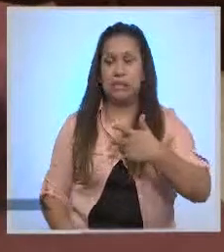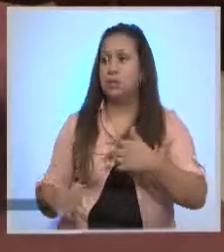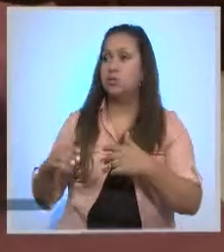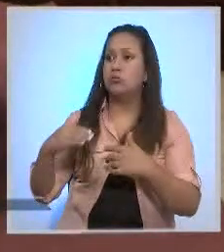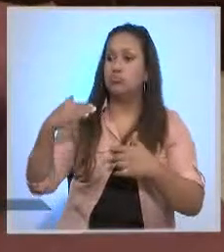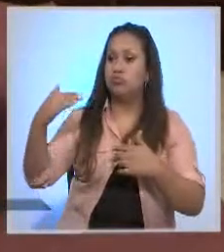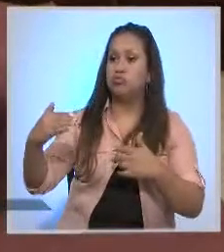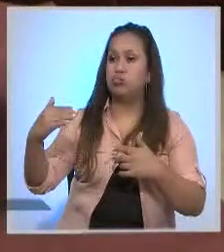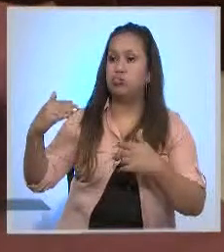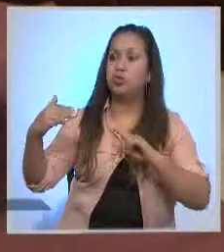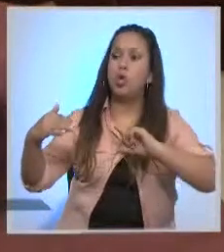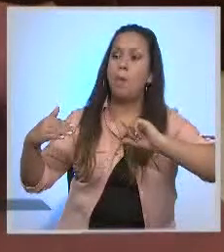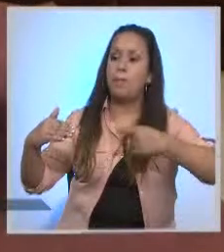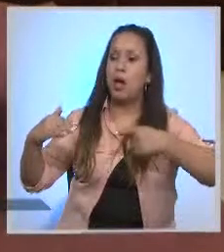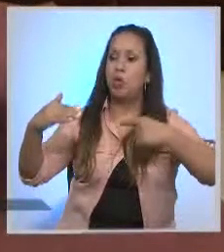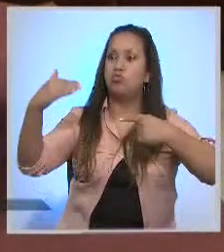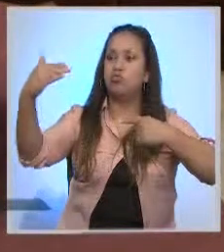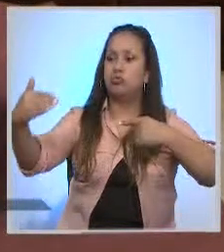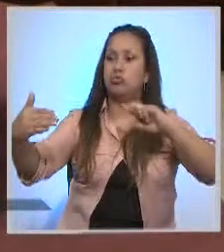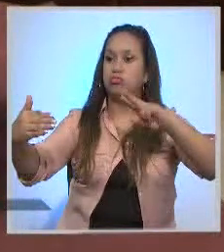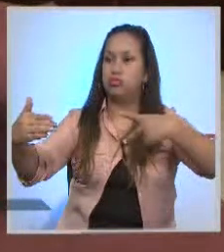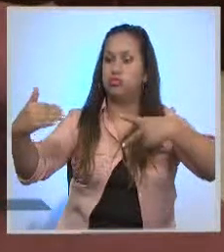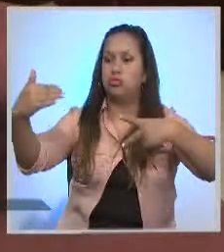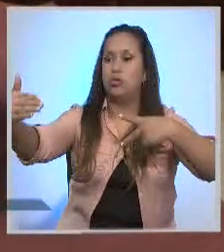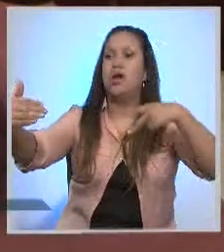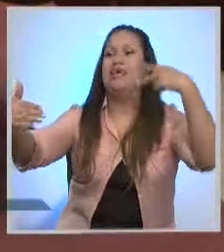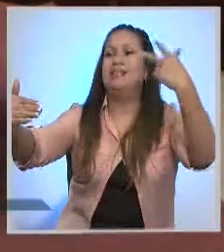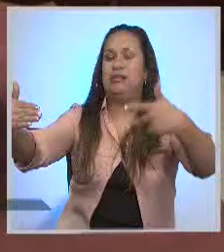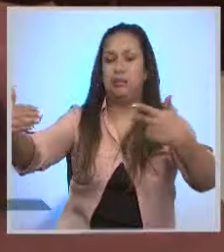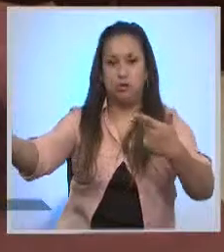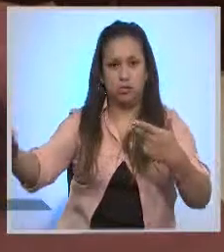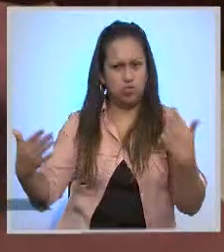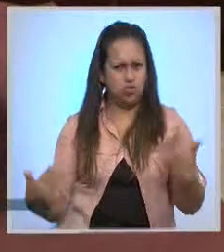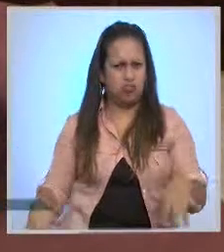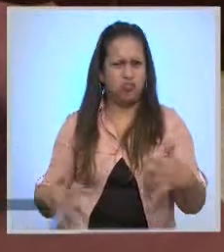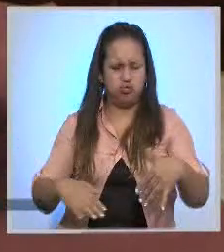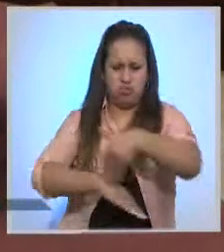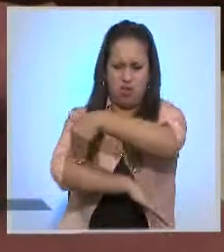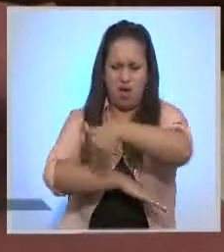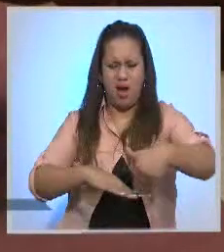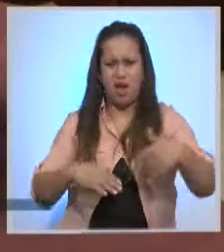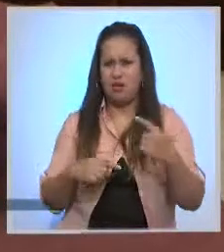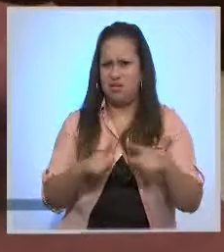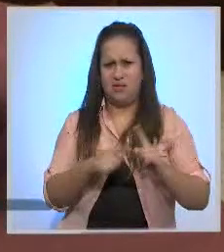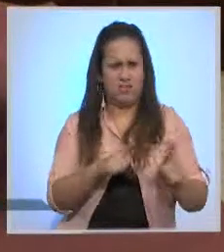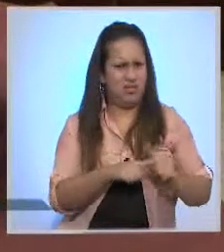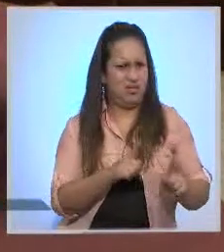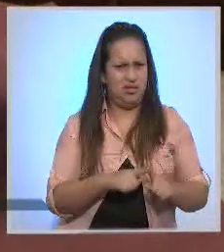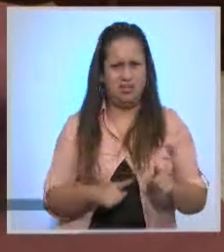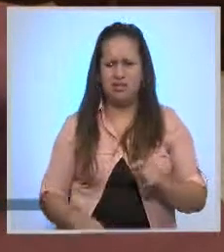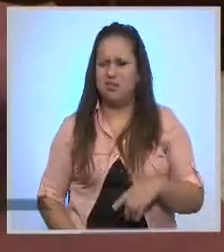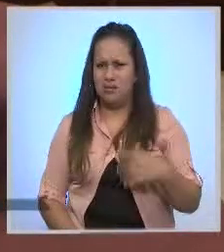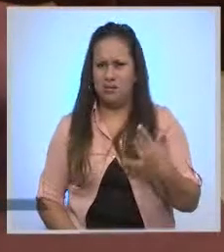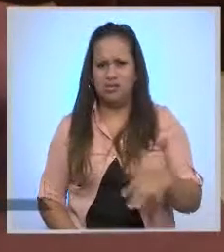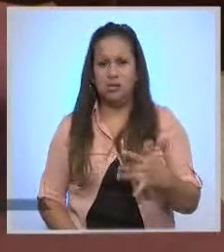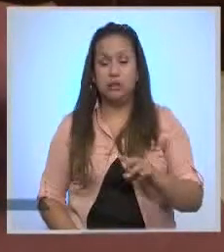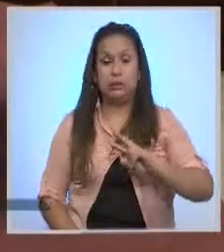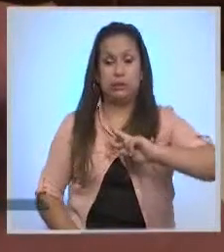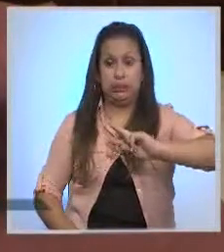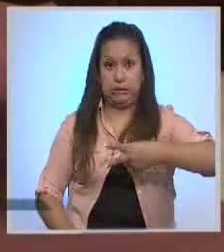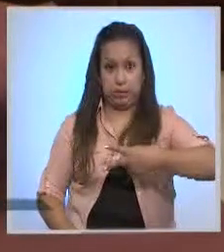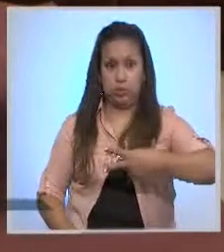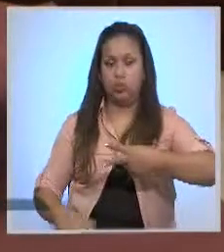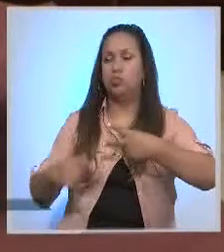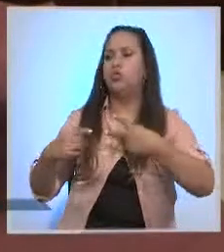transporte particular este tiene límites entre la mariana de jesús diego de vásquez la eloy alfaro y la mariscal sucre de viene un segundo perímetro que está mucho más